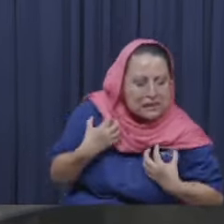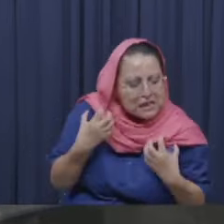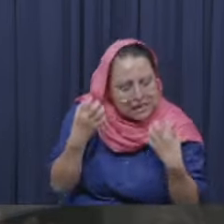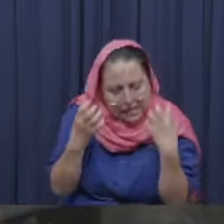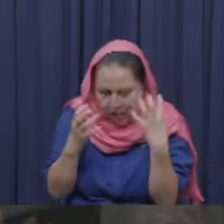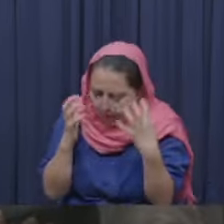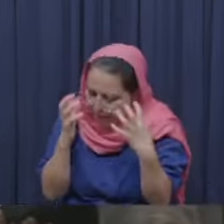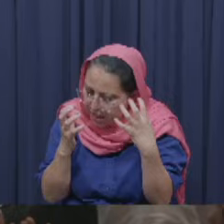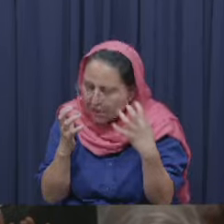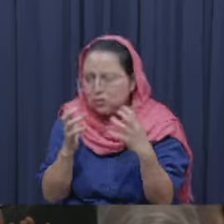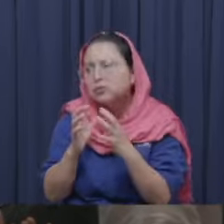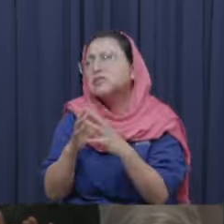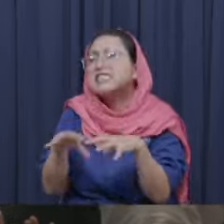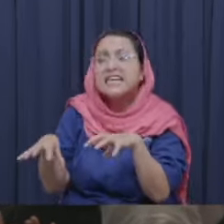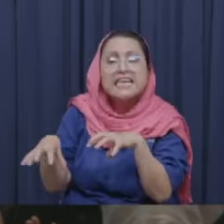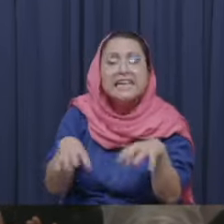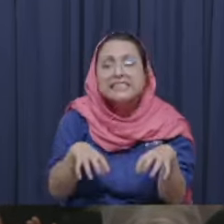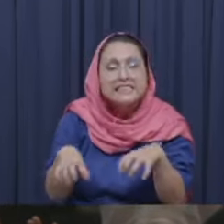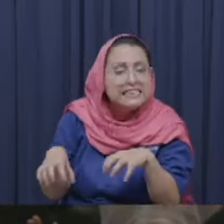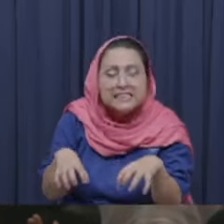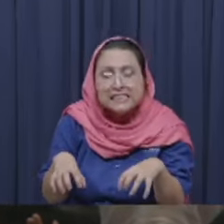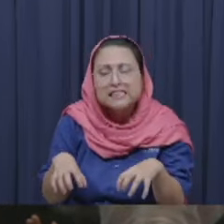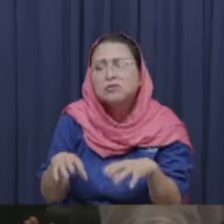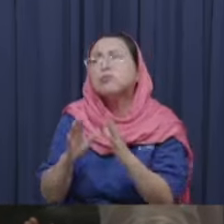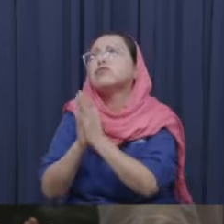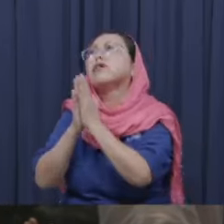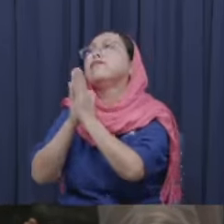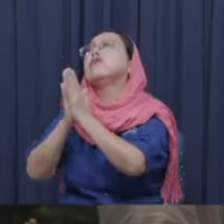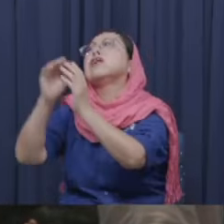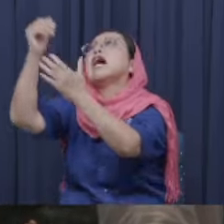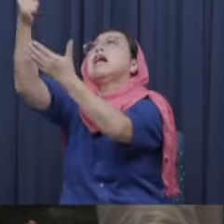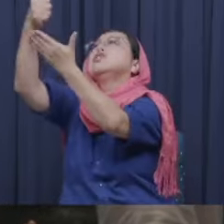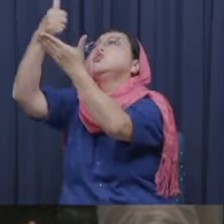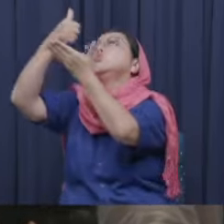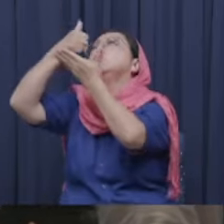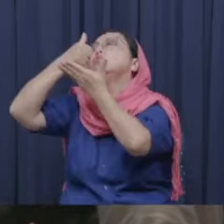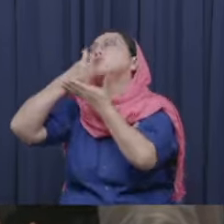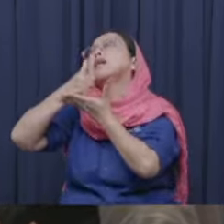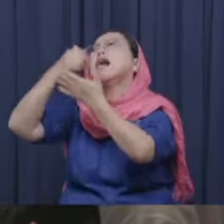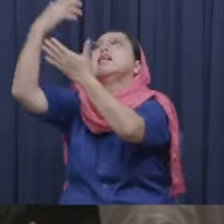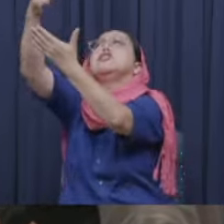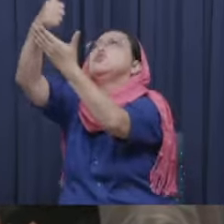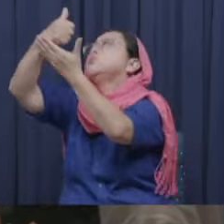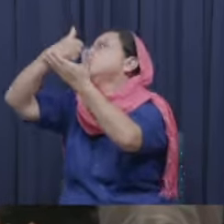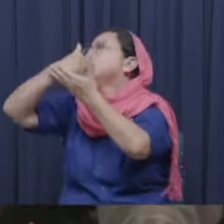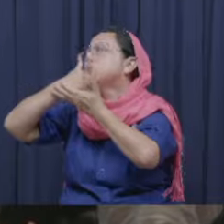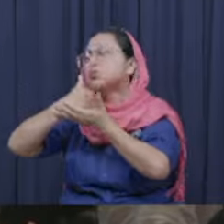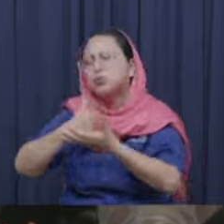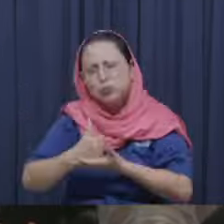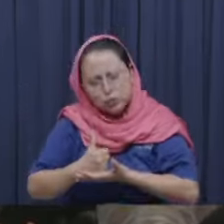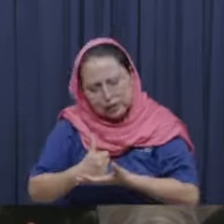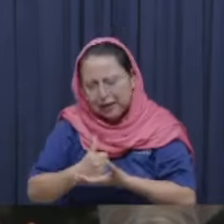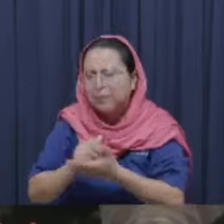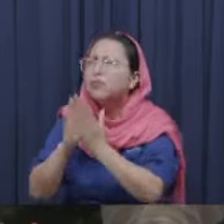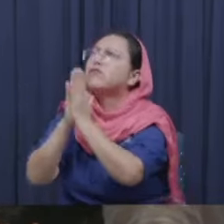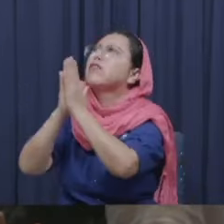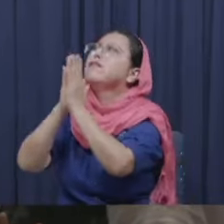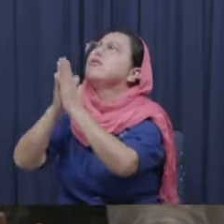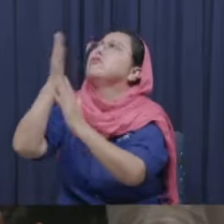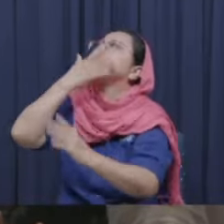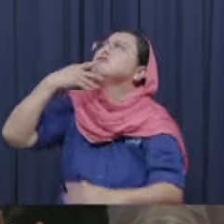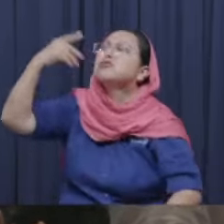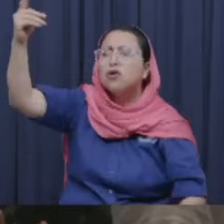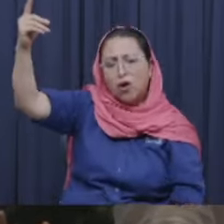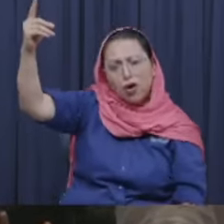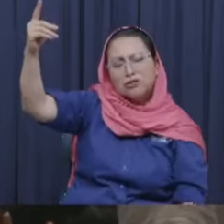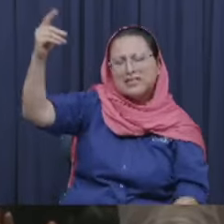te levantes a favor de cada uno de ellos, Padre. Envía tu ayuda, envía el oportuno socorro, Dios.